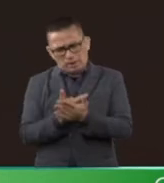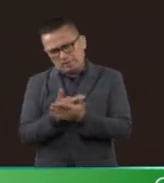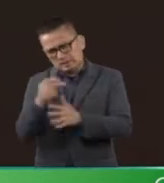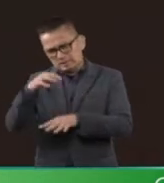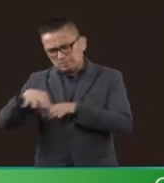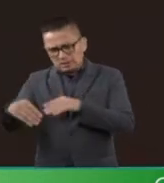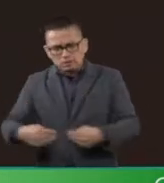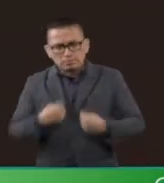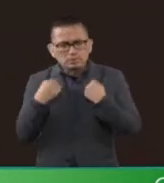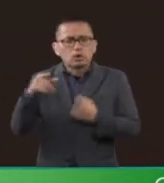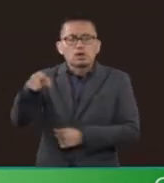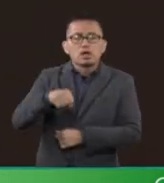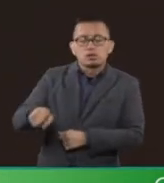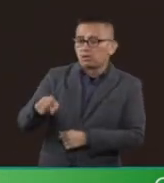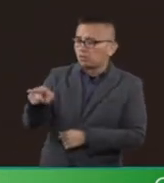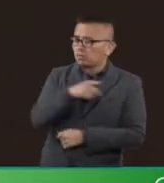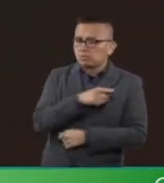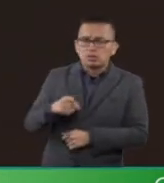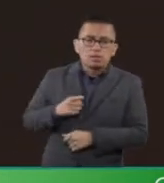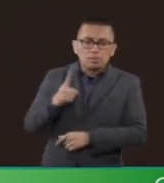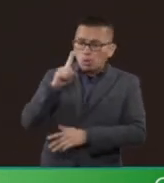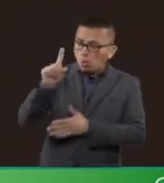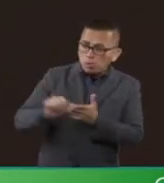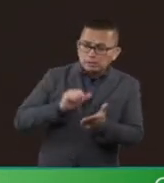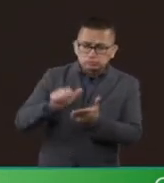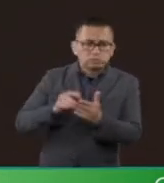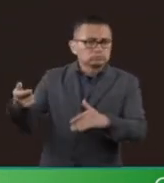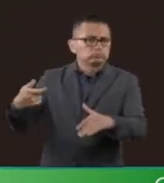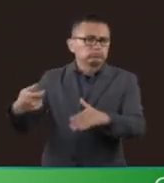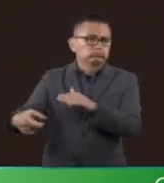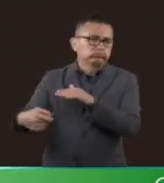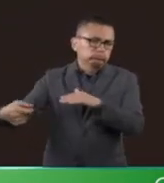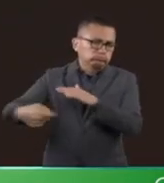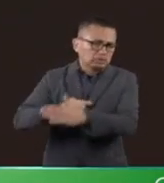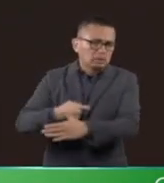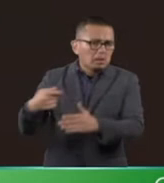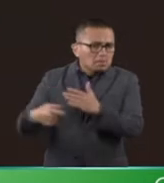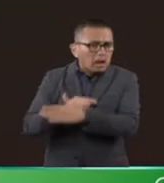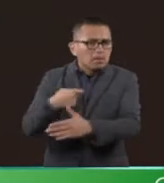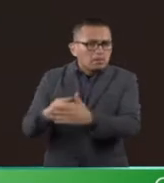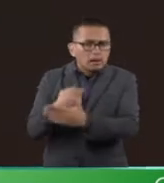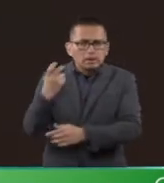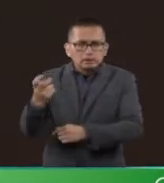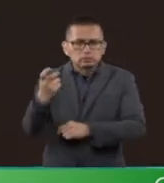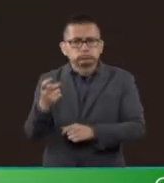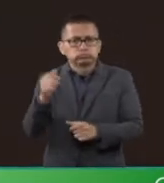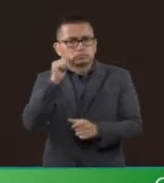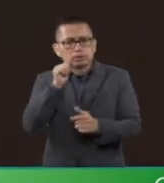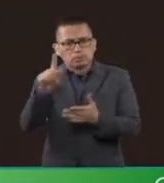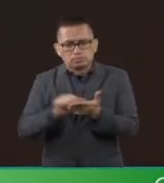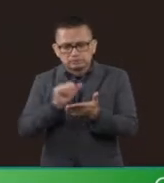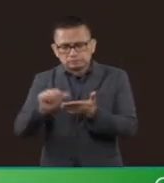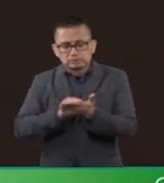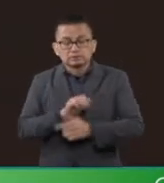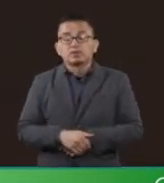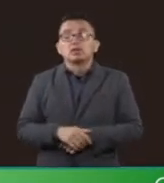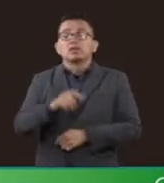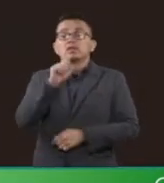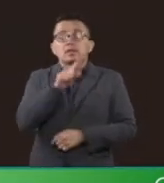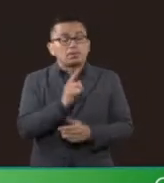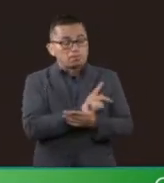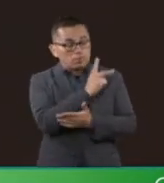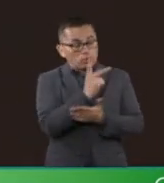promotores les pedían un moche mensual del dinero que recibían. No olvidemos tampoco lo sucedido con el programa Jóvenes Construyendo el